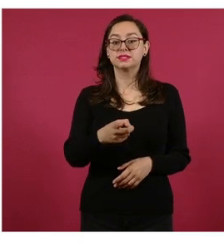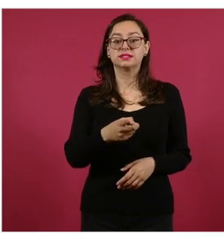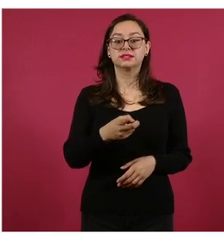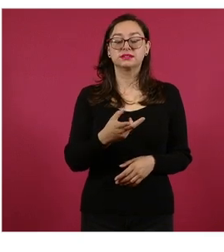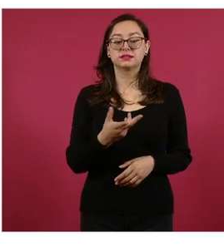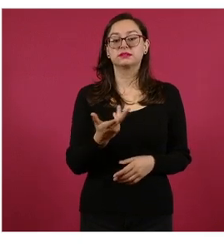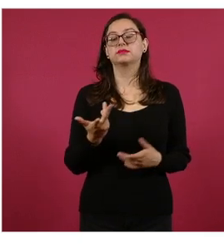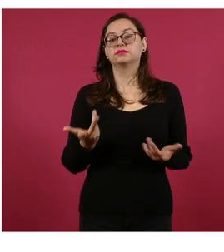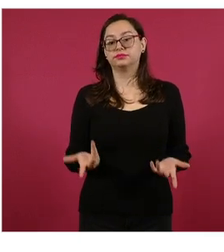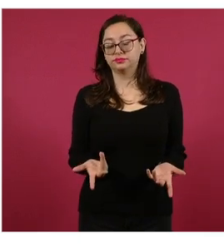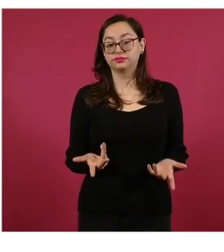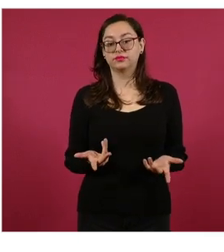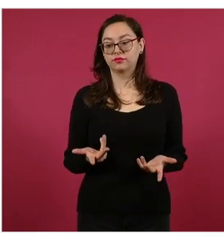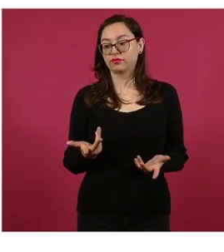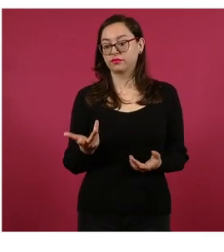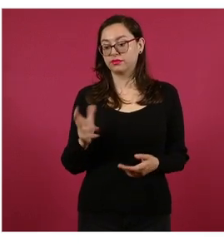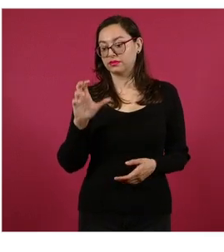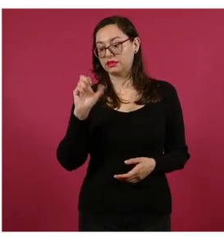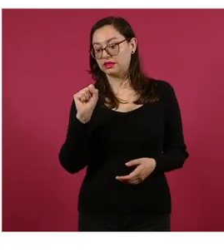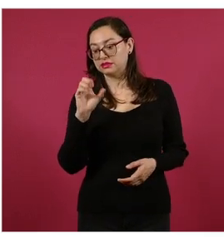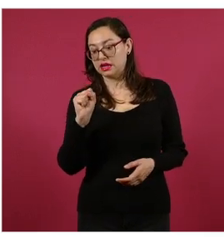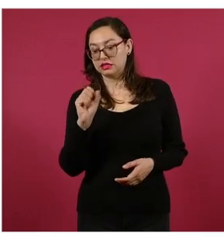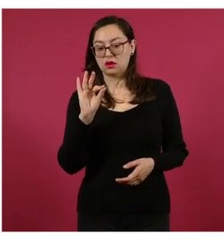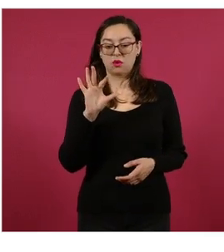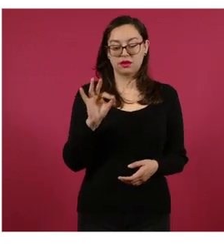una relación de 60-40.